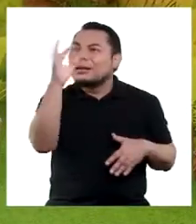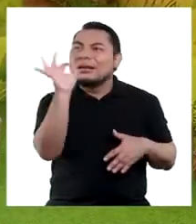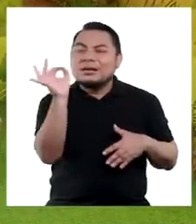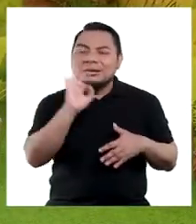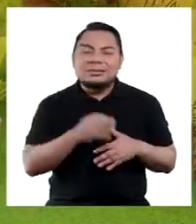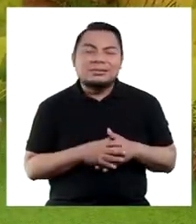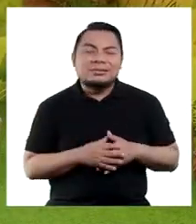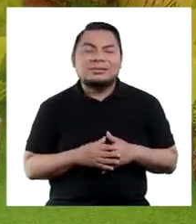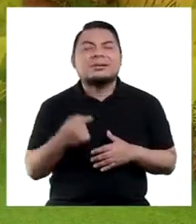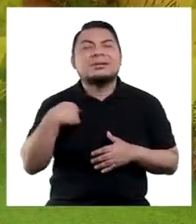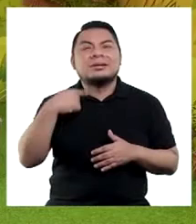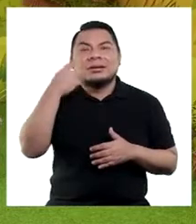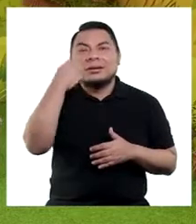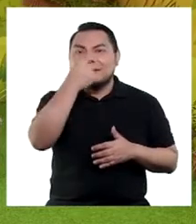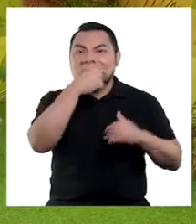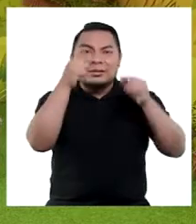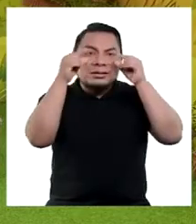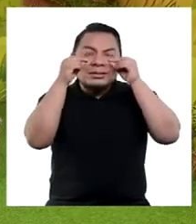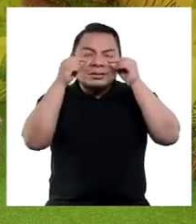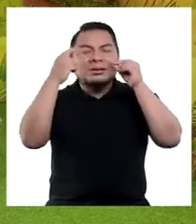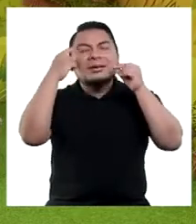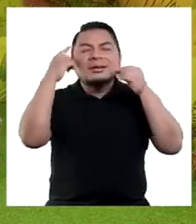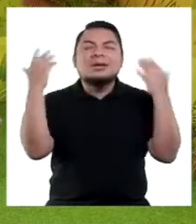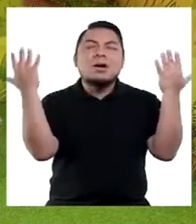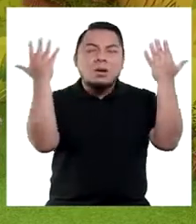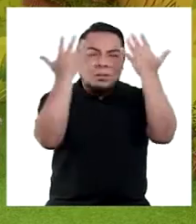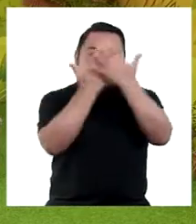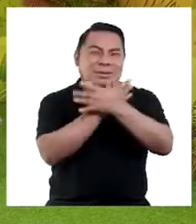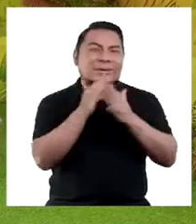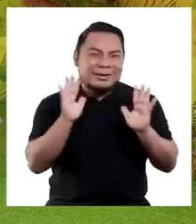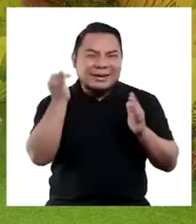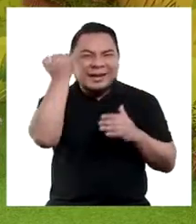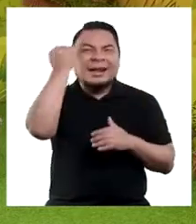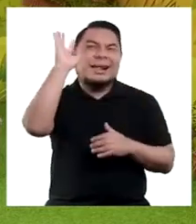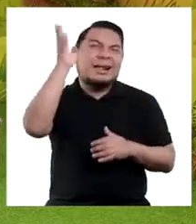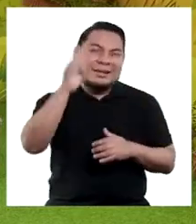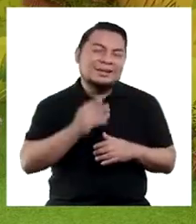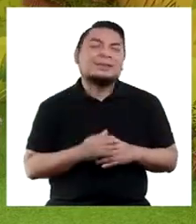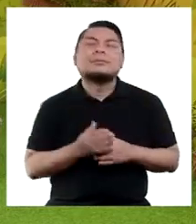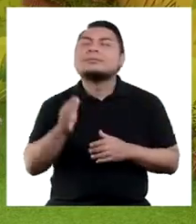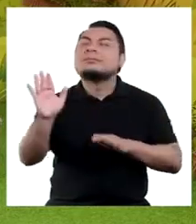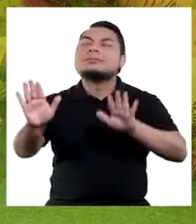estoy cerrando mis ojos para imaginarme que estoy en la cueva oscura